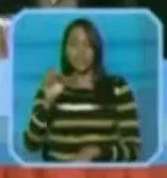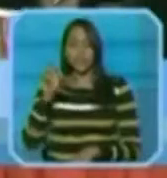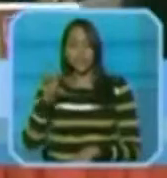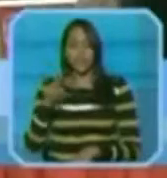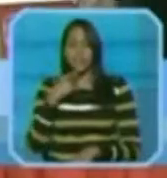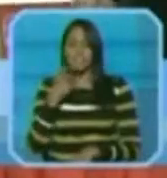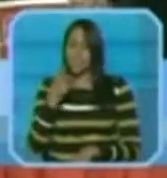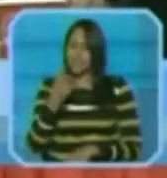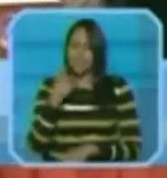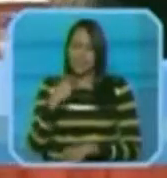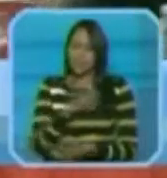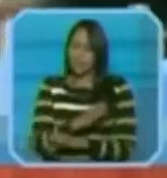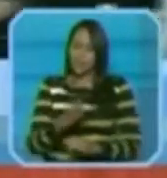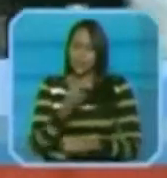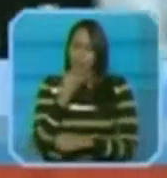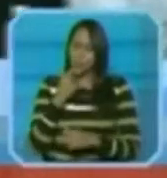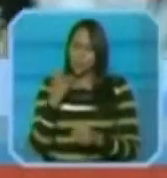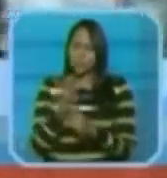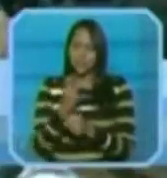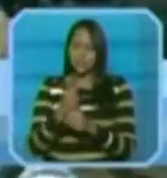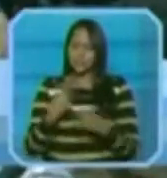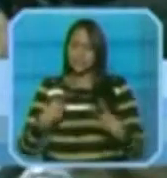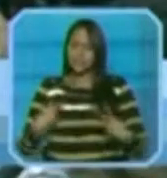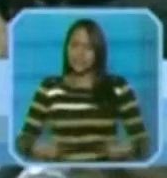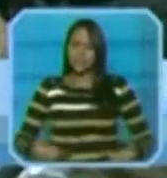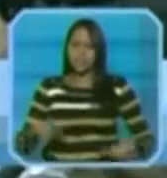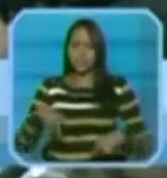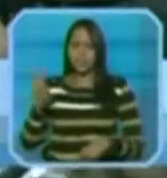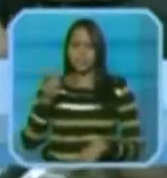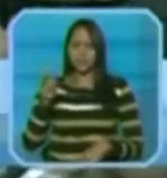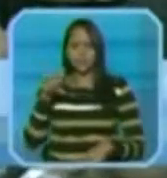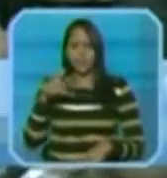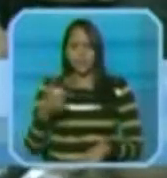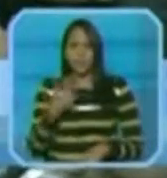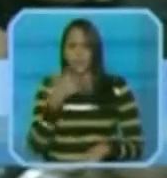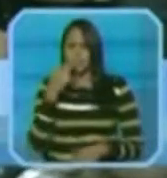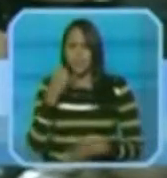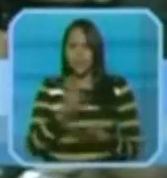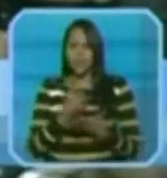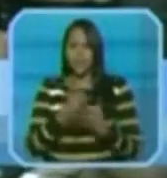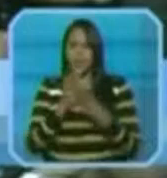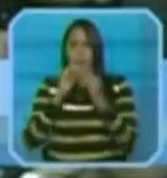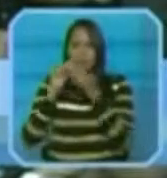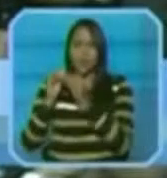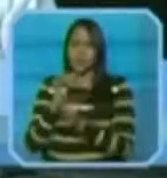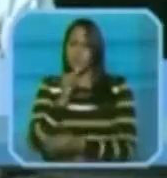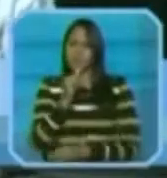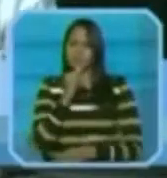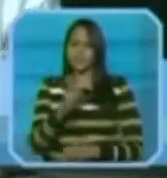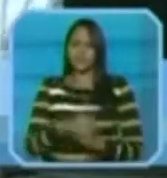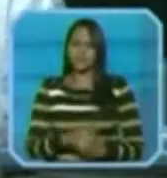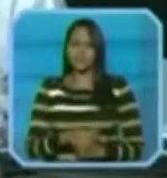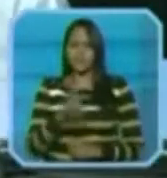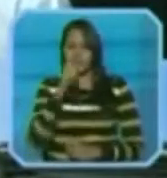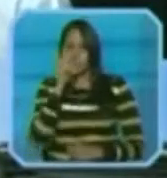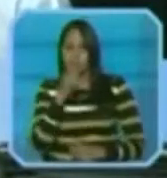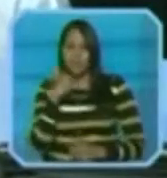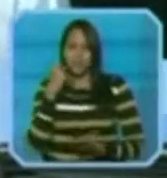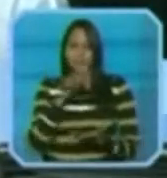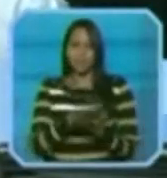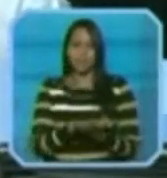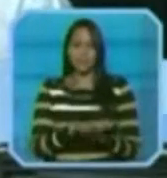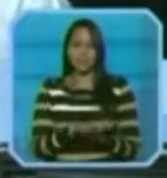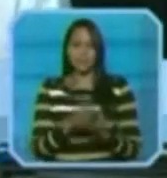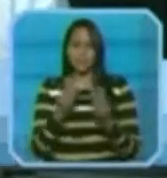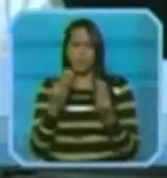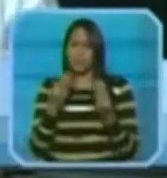falta de ética a raíz de las protestas que se viven en el país. Instó a verificar y rectificar información. Amenazas de muerte